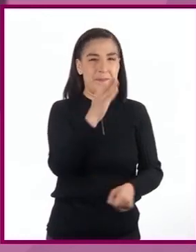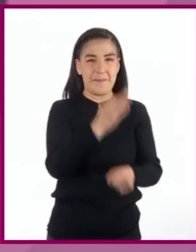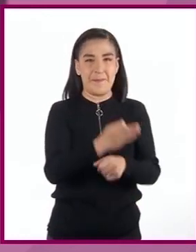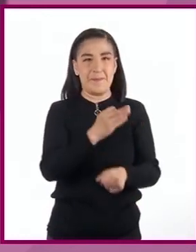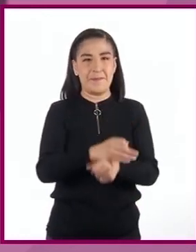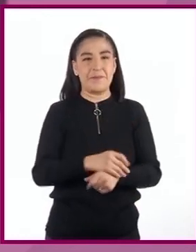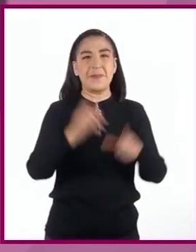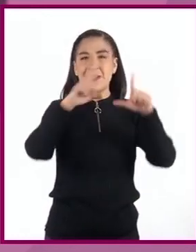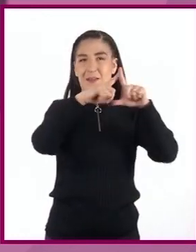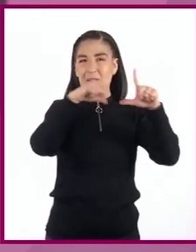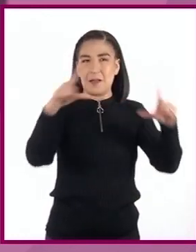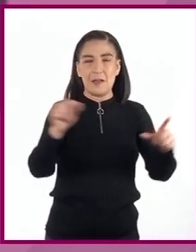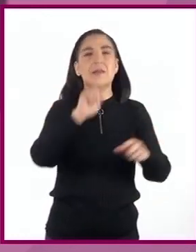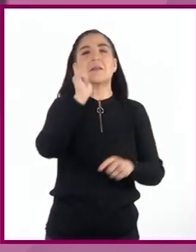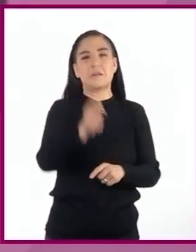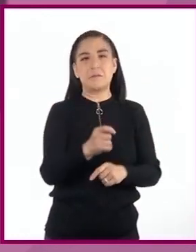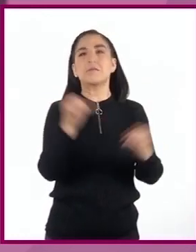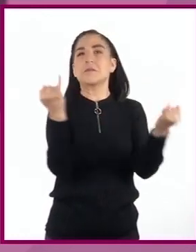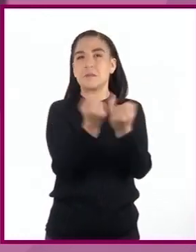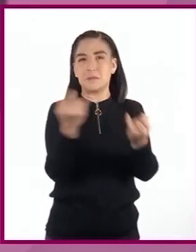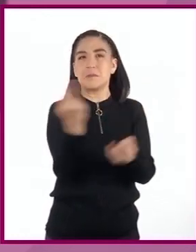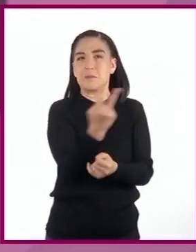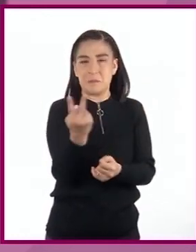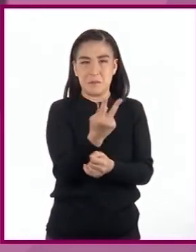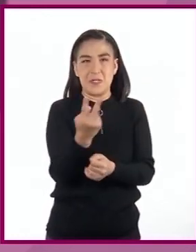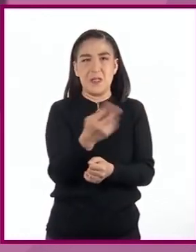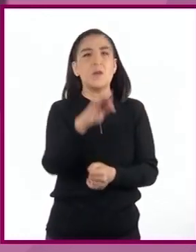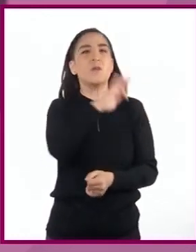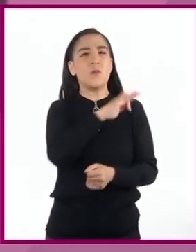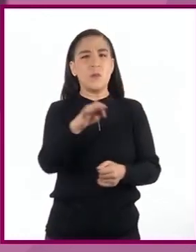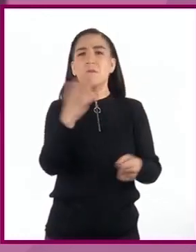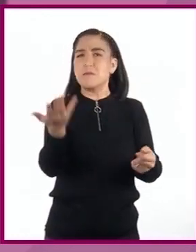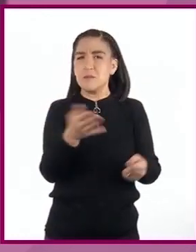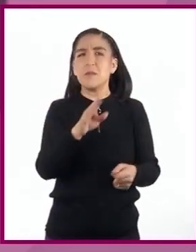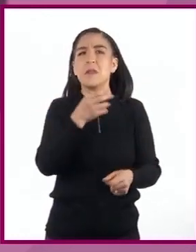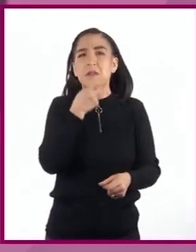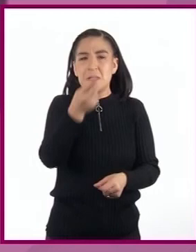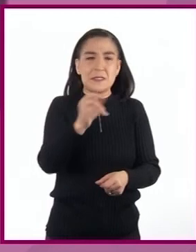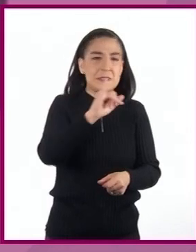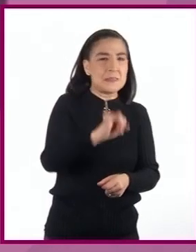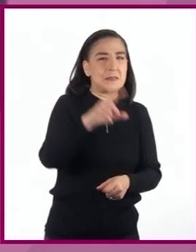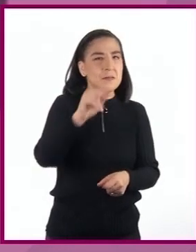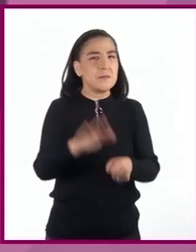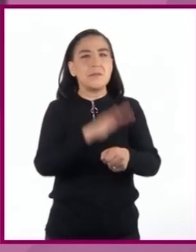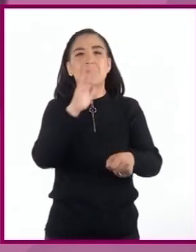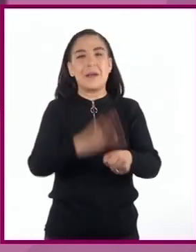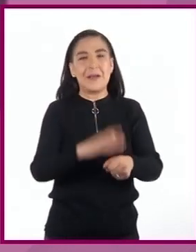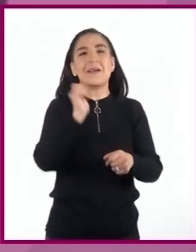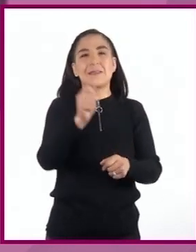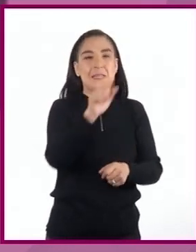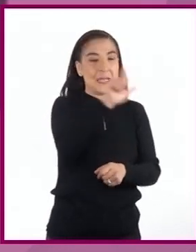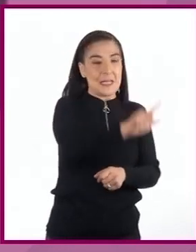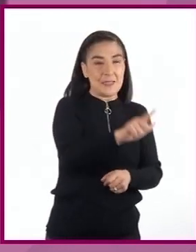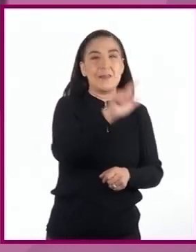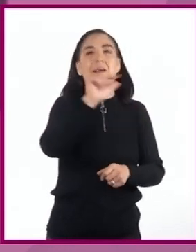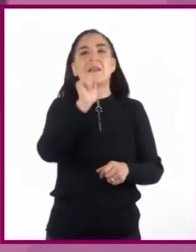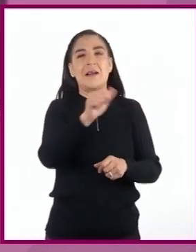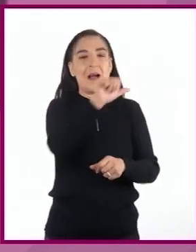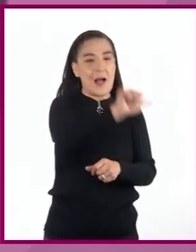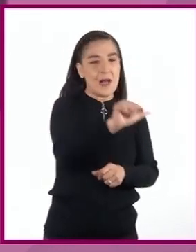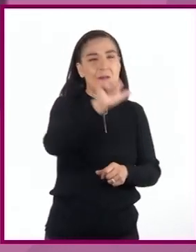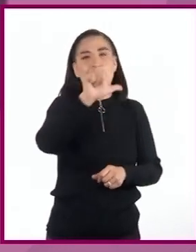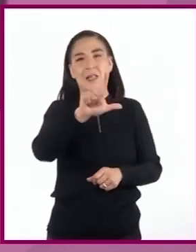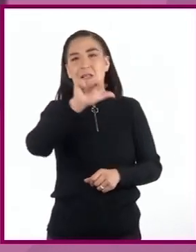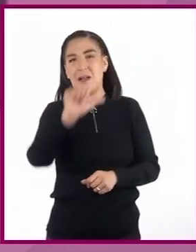dos triángulos son congruentes entre sí. Esto se puede afirmar mediante el criterio ángulo-lado-ángulo. ¿Qué